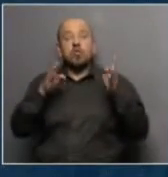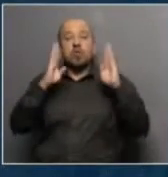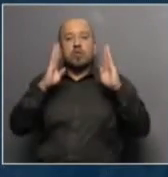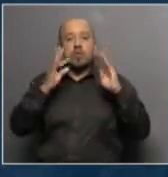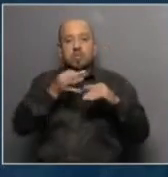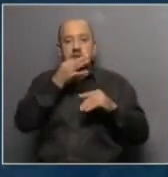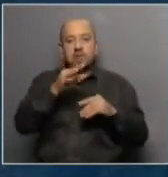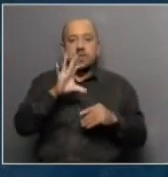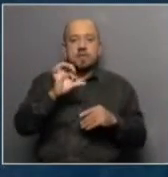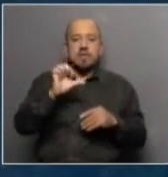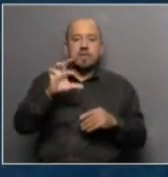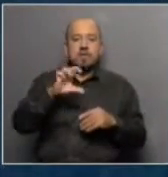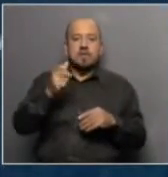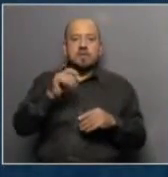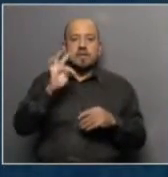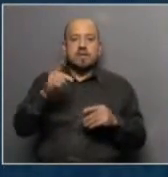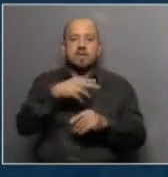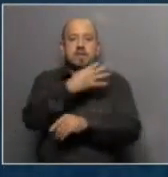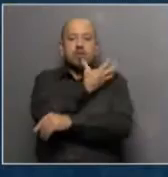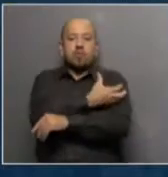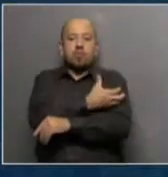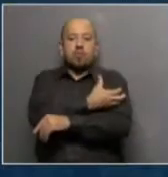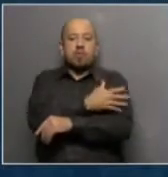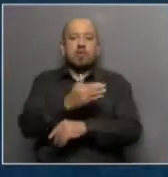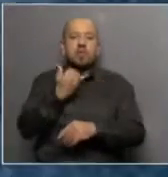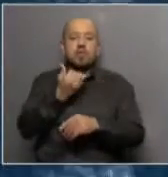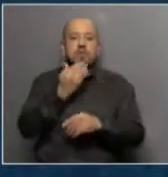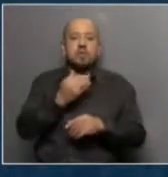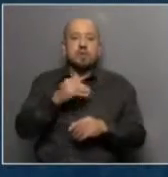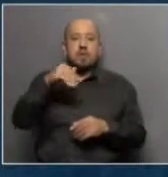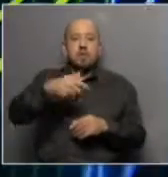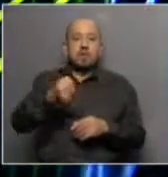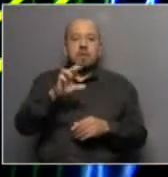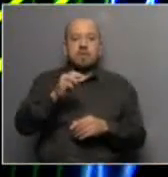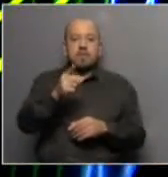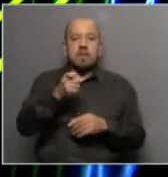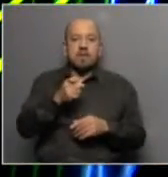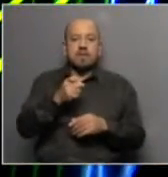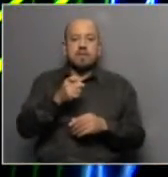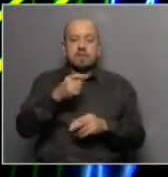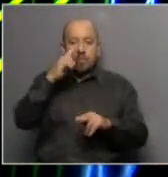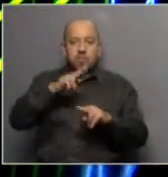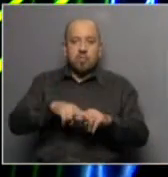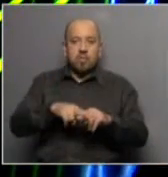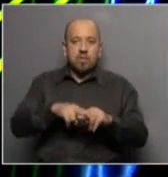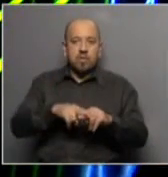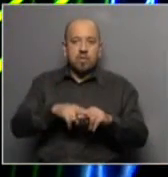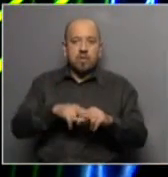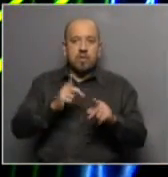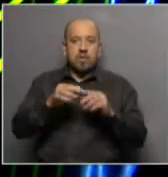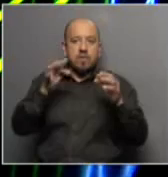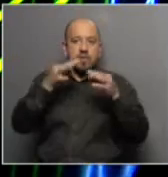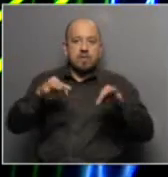decía Serrat, los pobres no se han enterado que Carlos Marx está muerto y enterrado. Oyeron esa